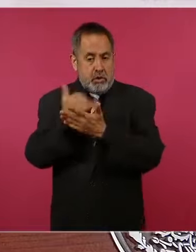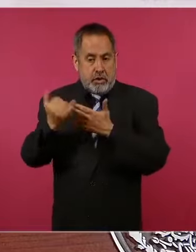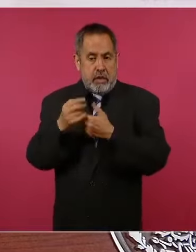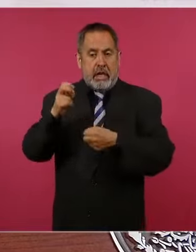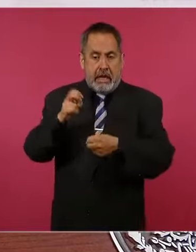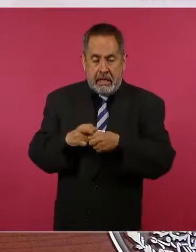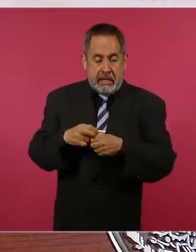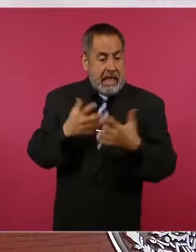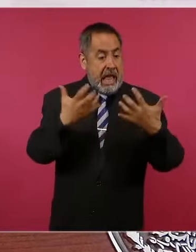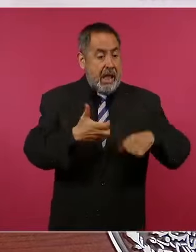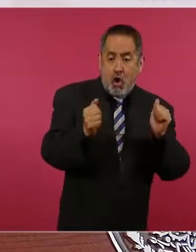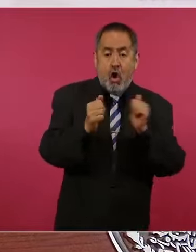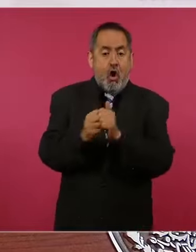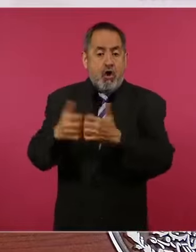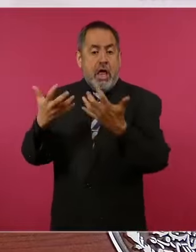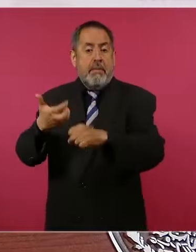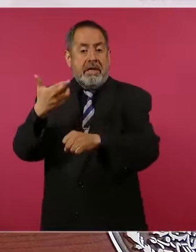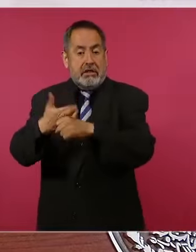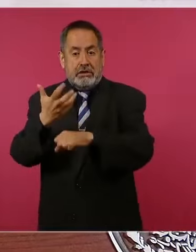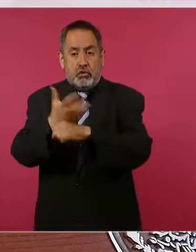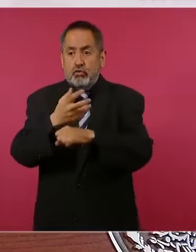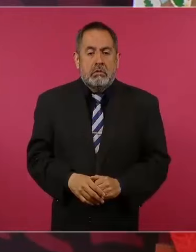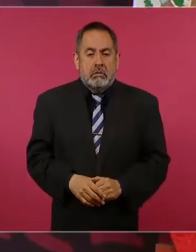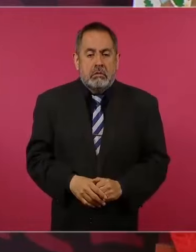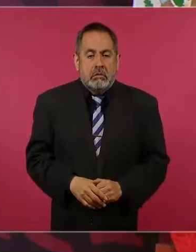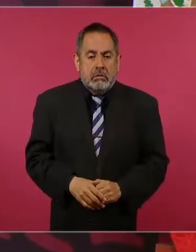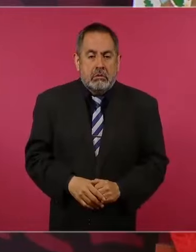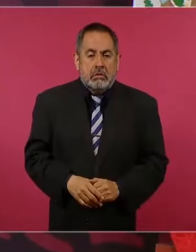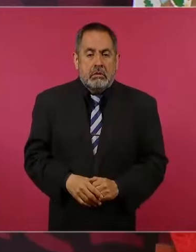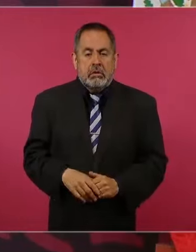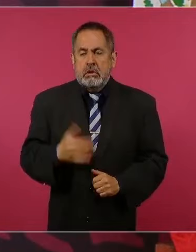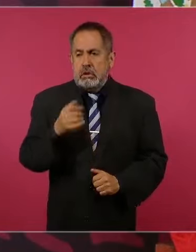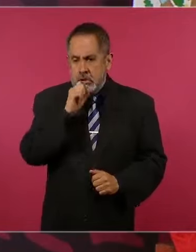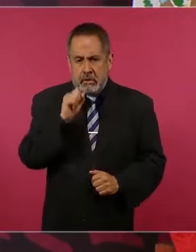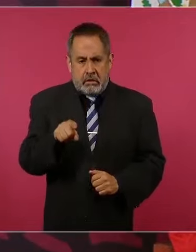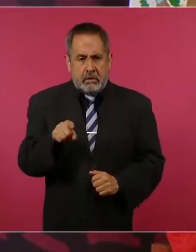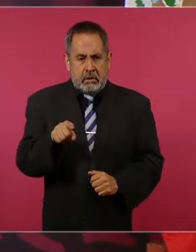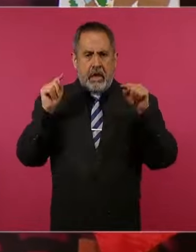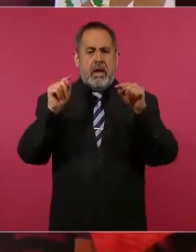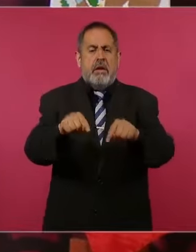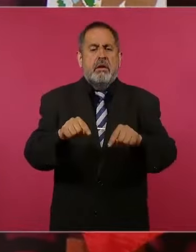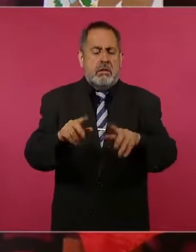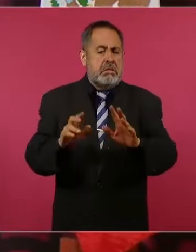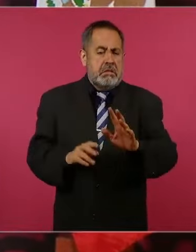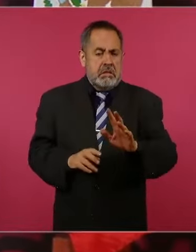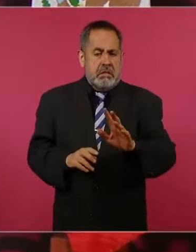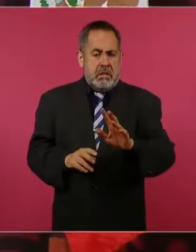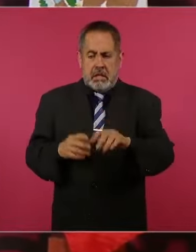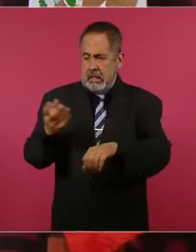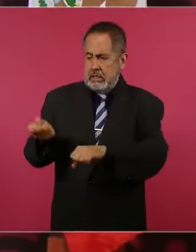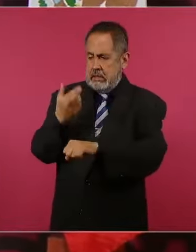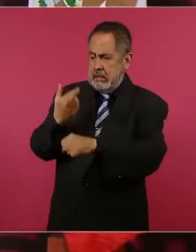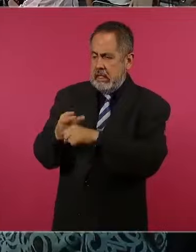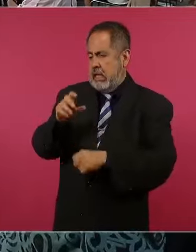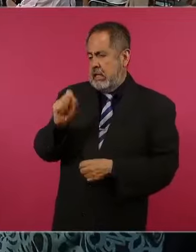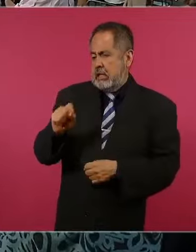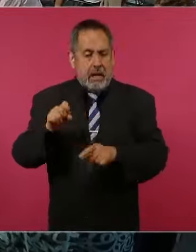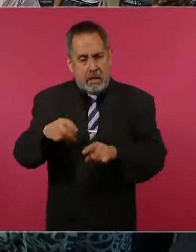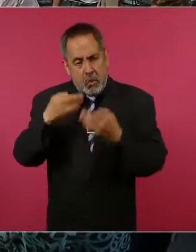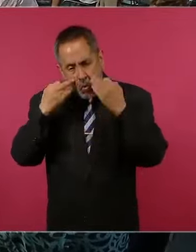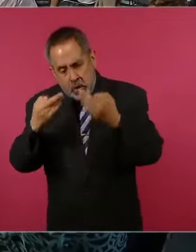entre empresarios mexicanos y estadounidenses, y van a asistir la secretaria de Relaciones